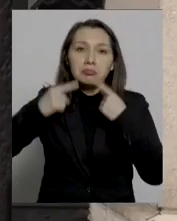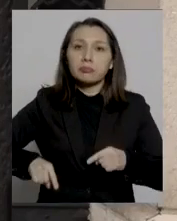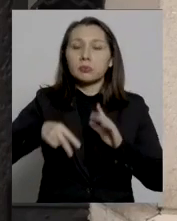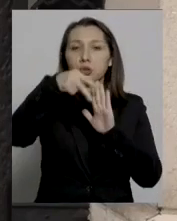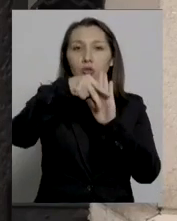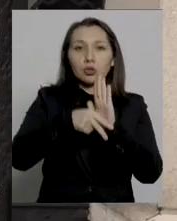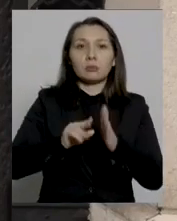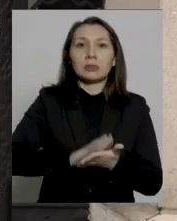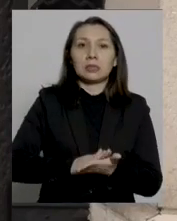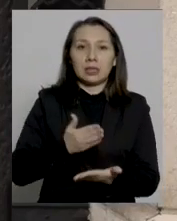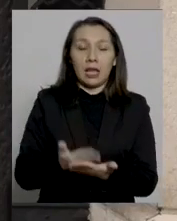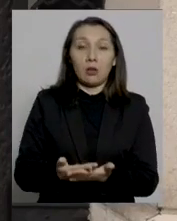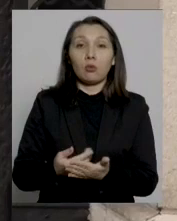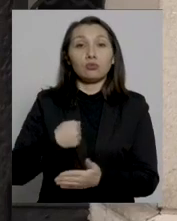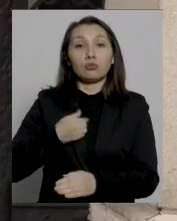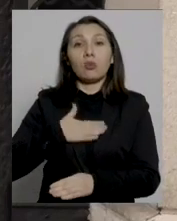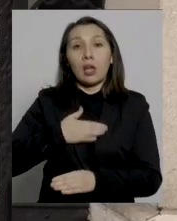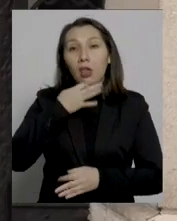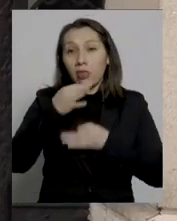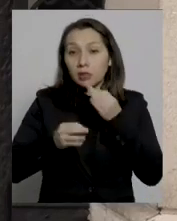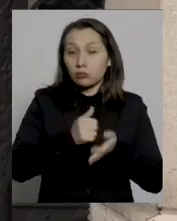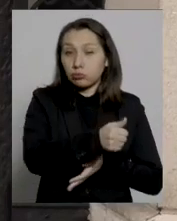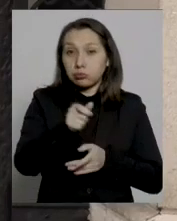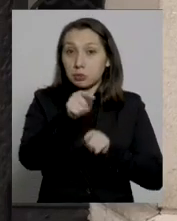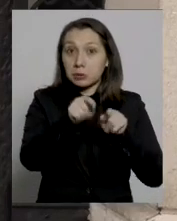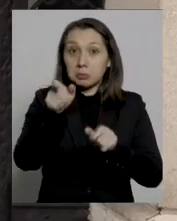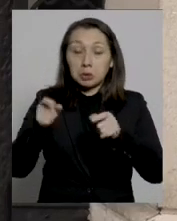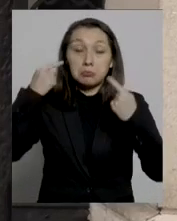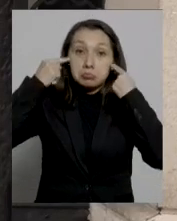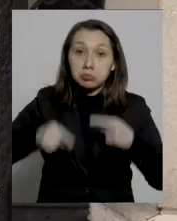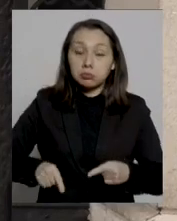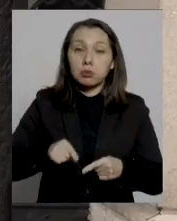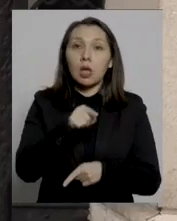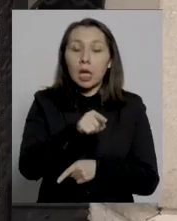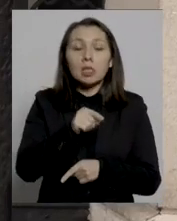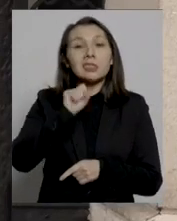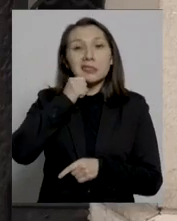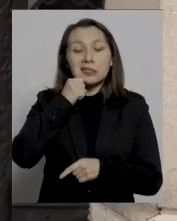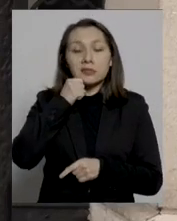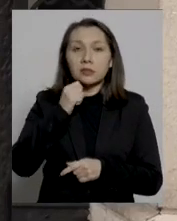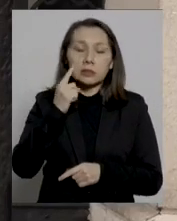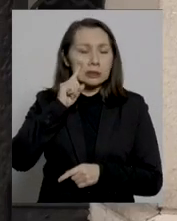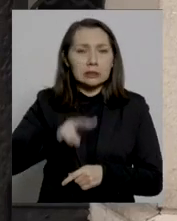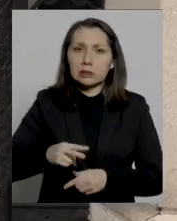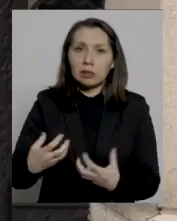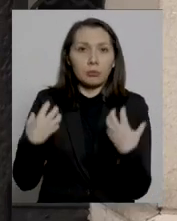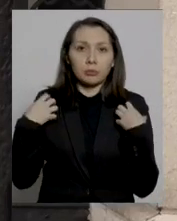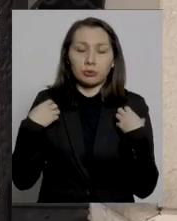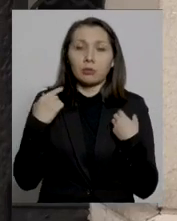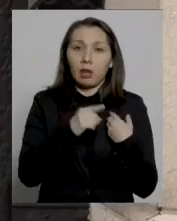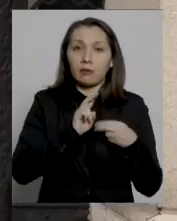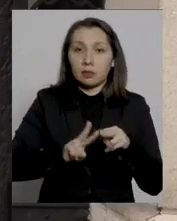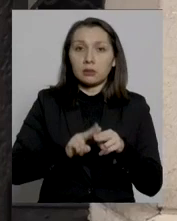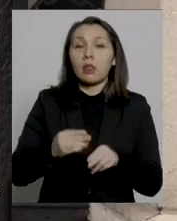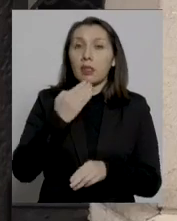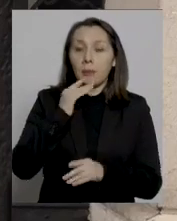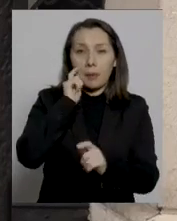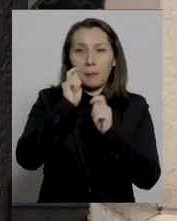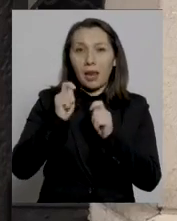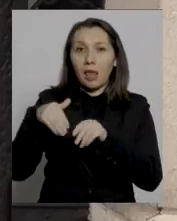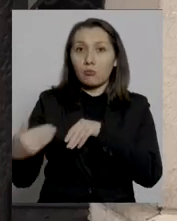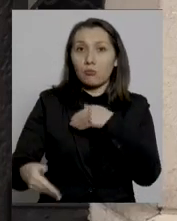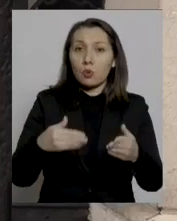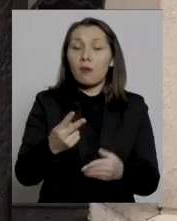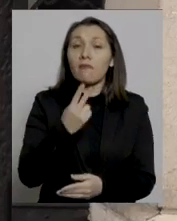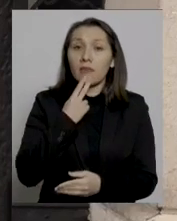normas sanitarias. Y yo les quiero decir a todas esas personas que no solo están cometiendo una irresponsabilidad, no solo están poniendo en riesgo